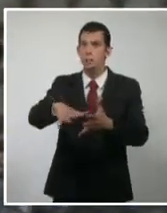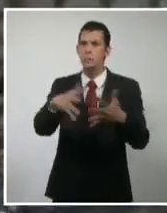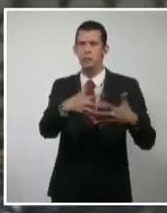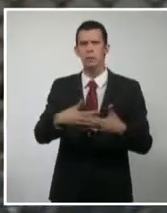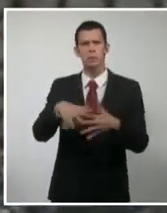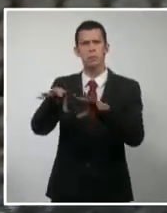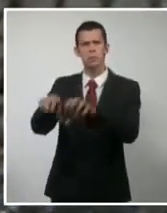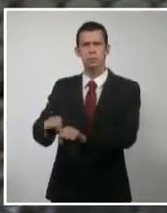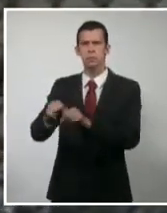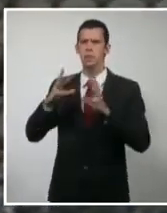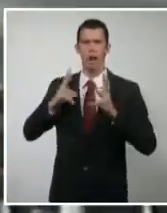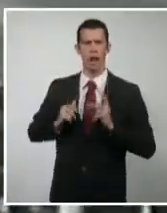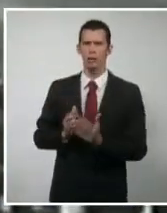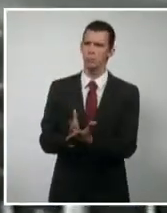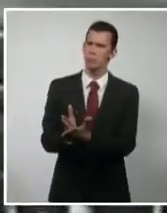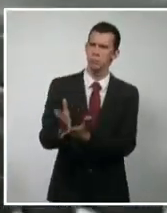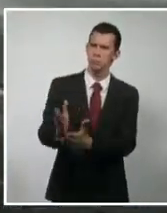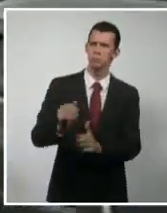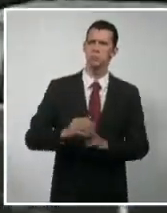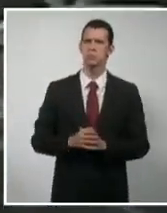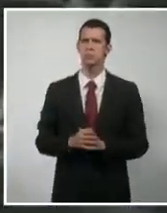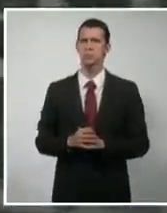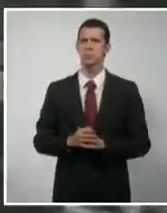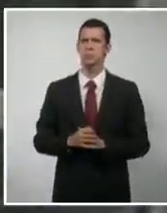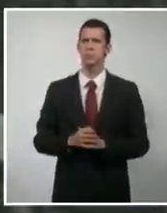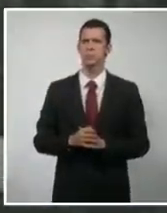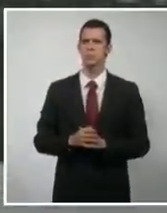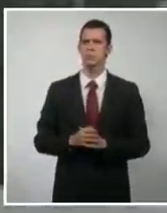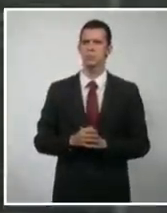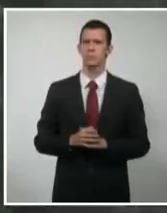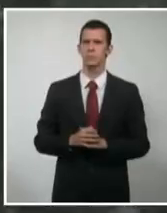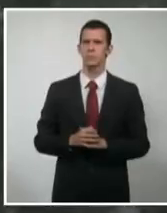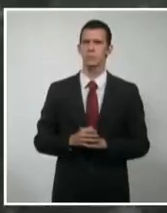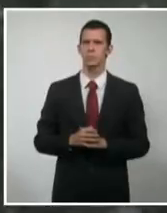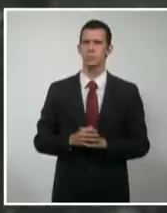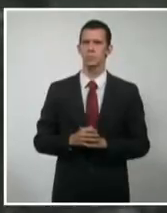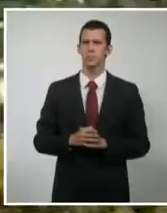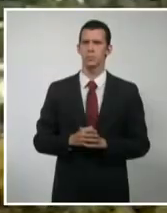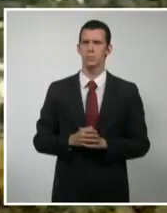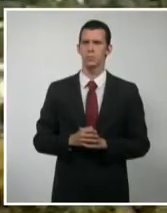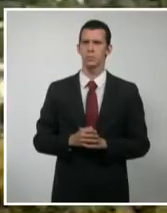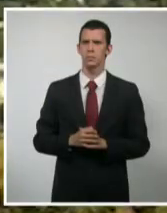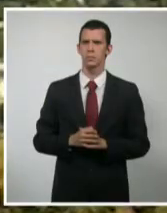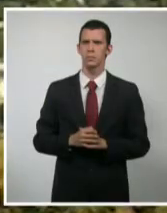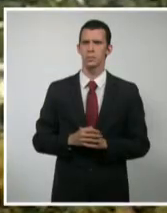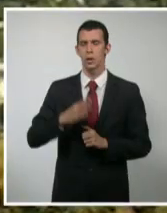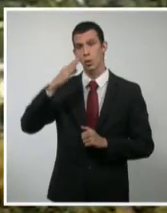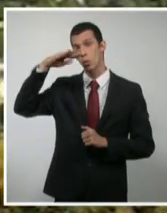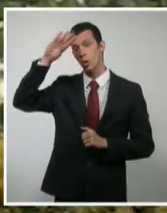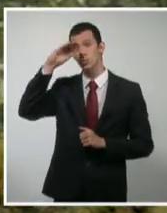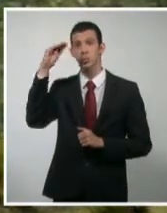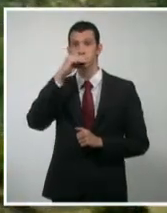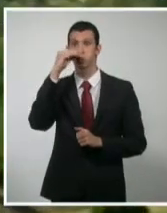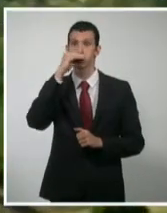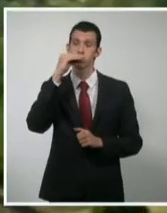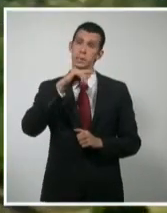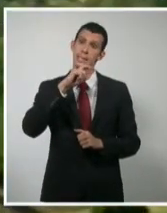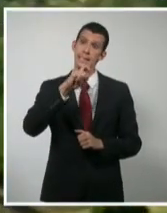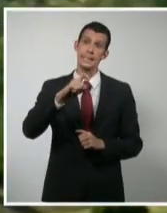el uso de la fuerza forzaron a Cuba a soportar graves violaciones a su soberanía e integridad territorial, lo cual las